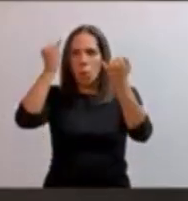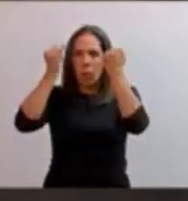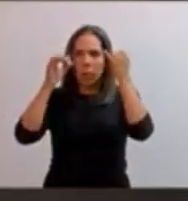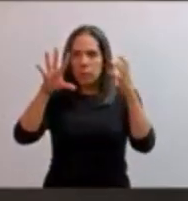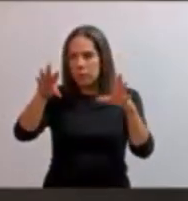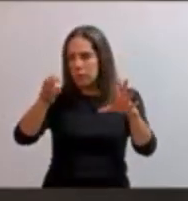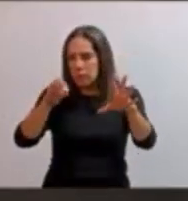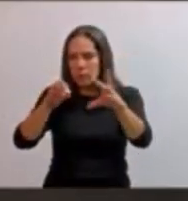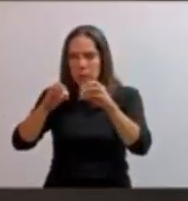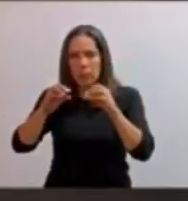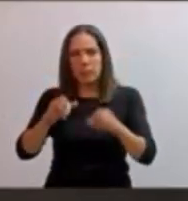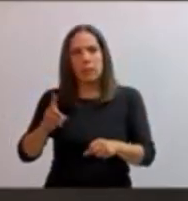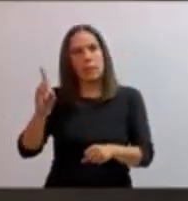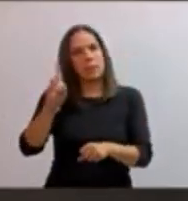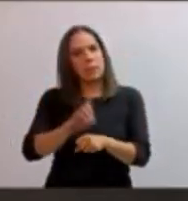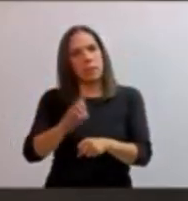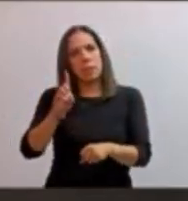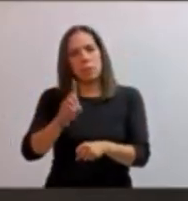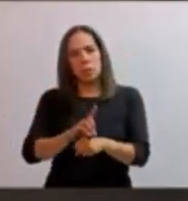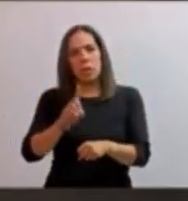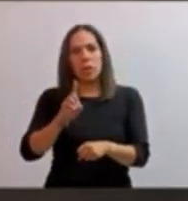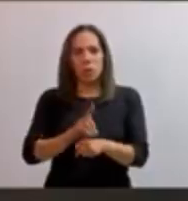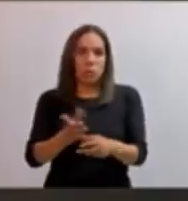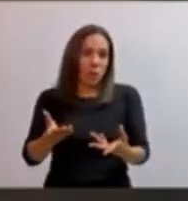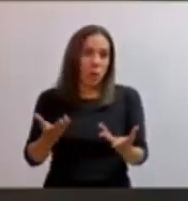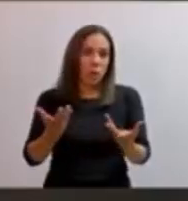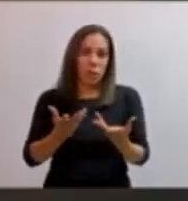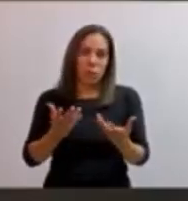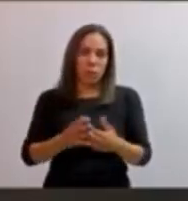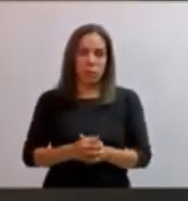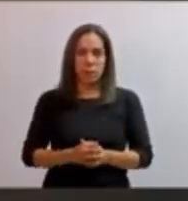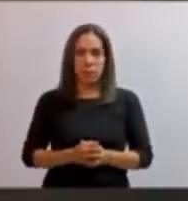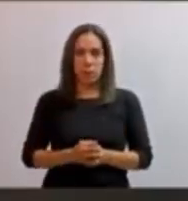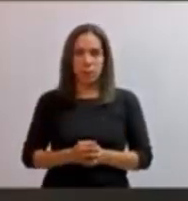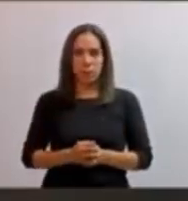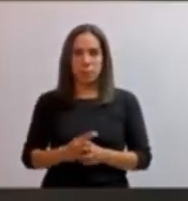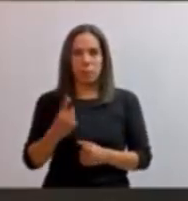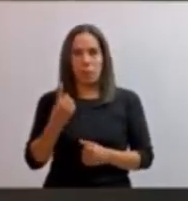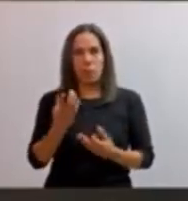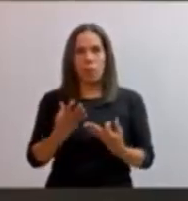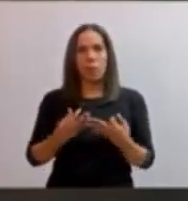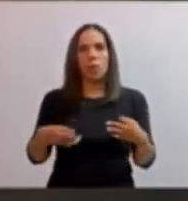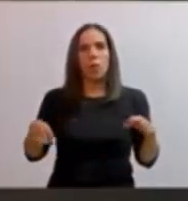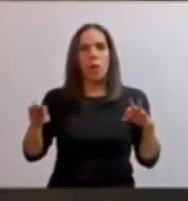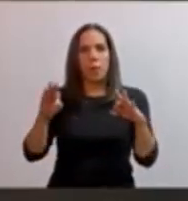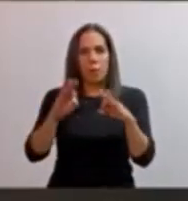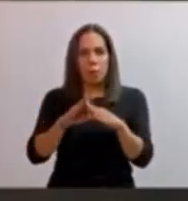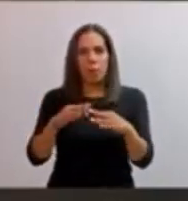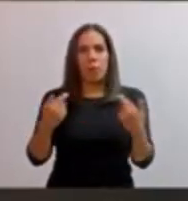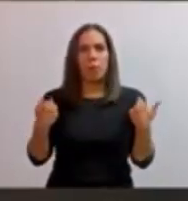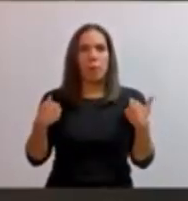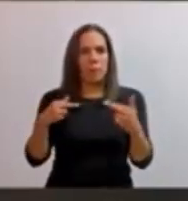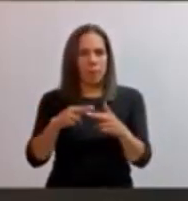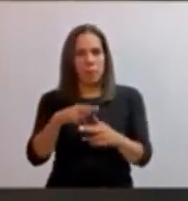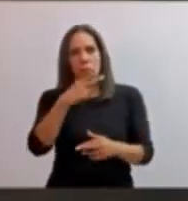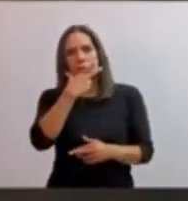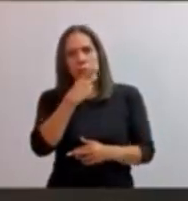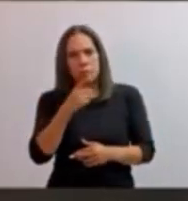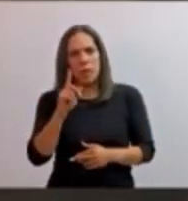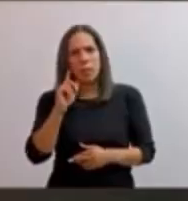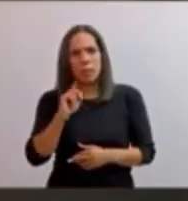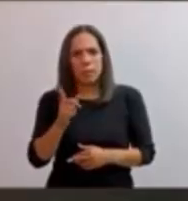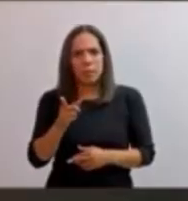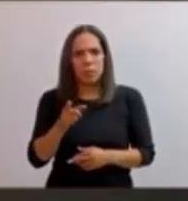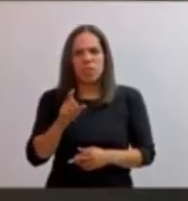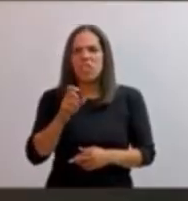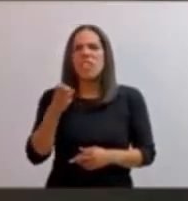de su actuar cotidiano. Un elemento más que han señalado las maestras implica generar